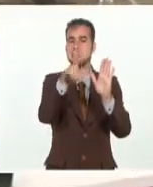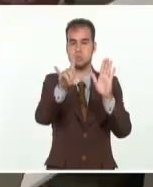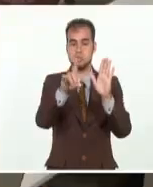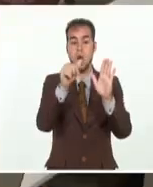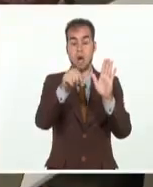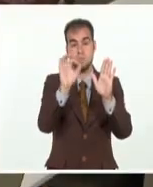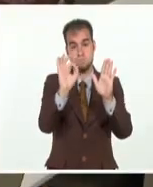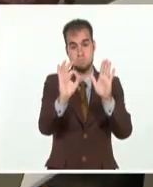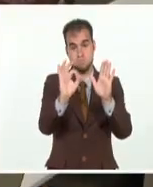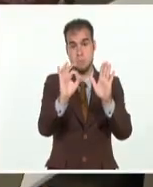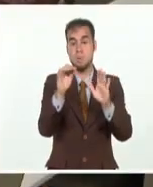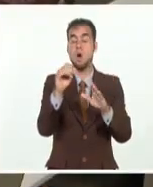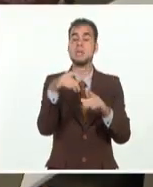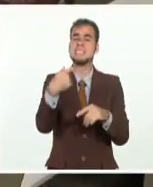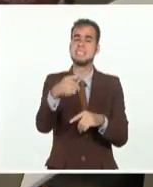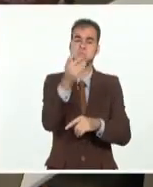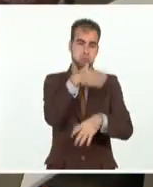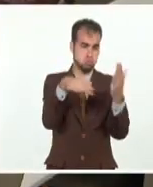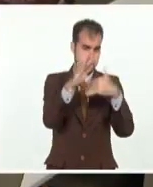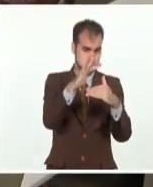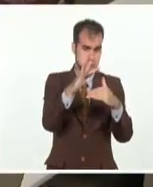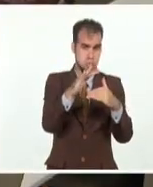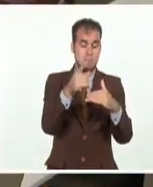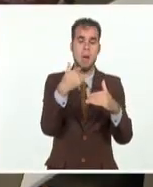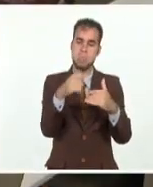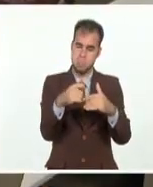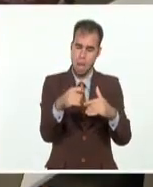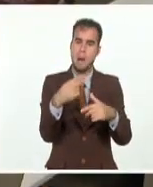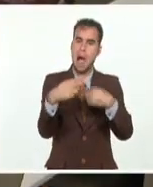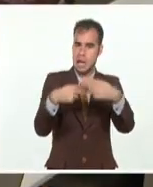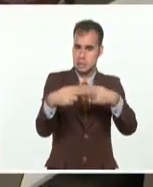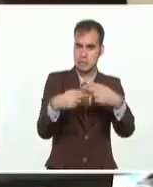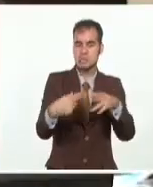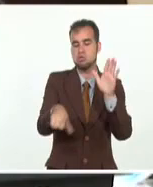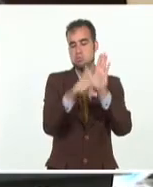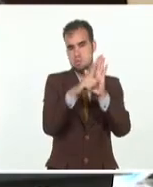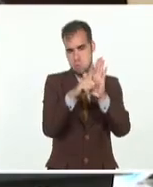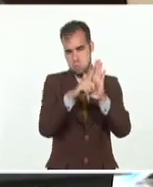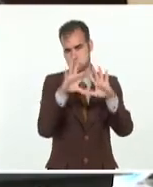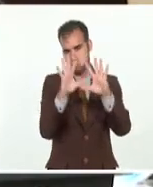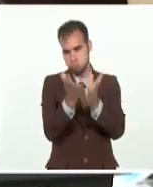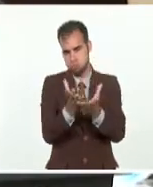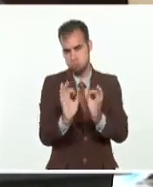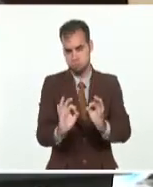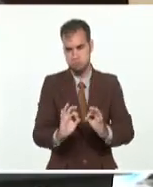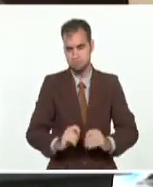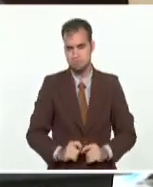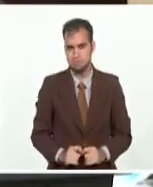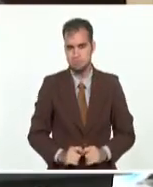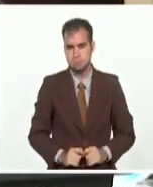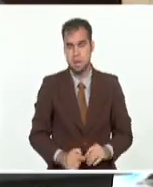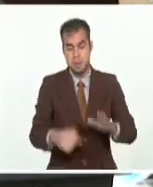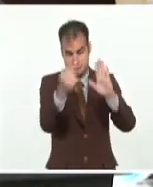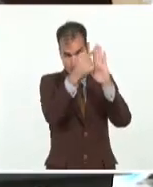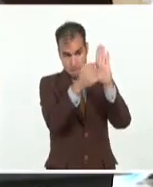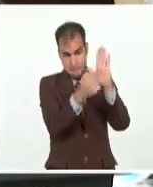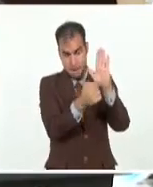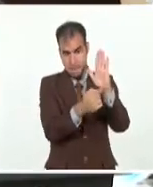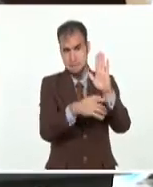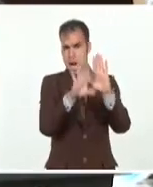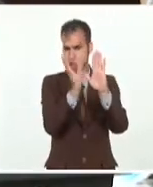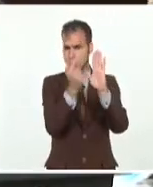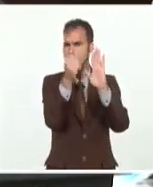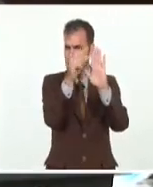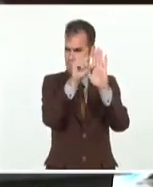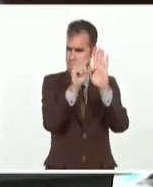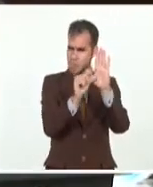del Tribunal Supremo Popular el ejercicio de la iniciativa legislativa. En cada uno de ellos están preceptos que se